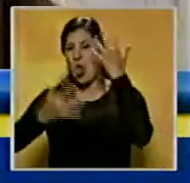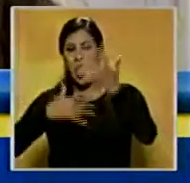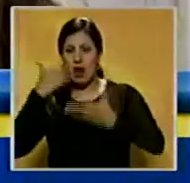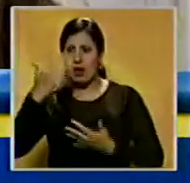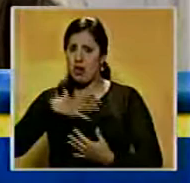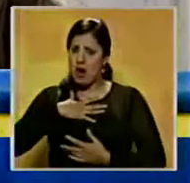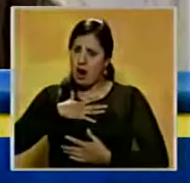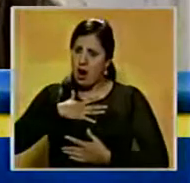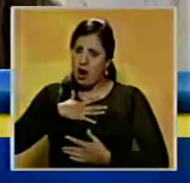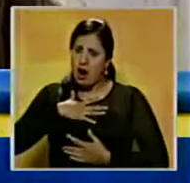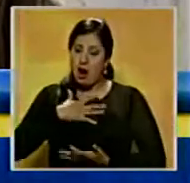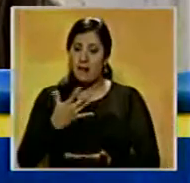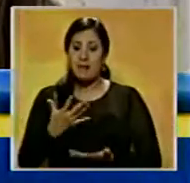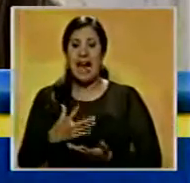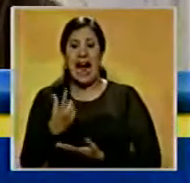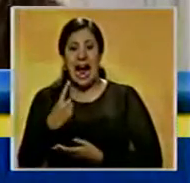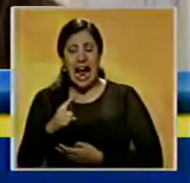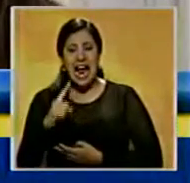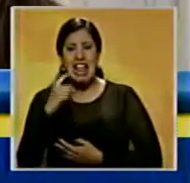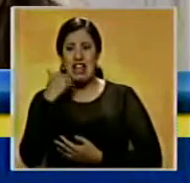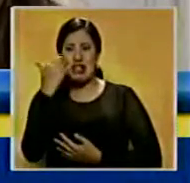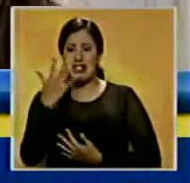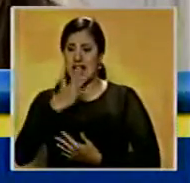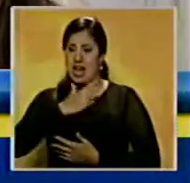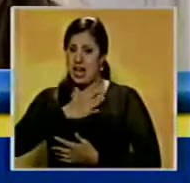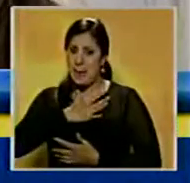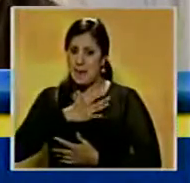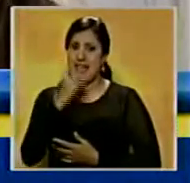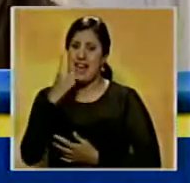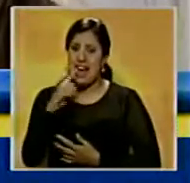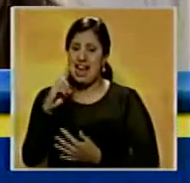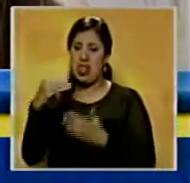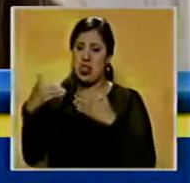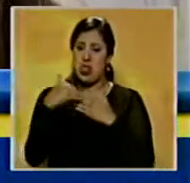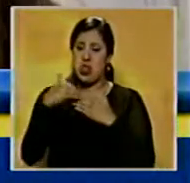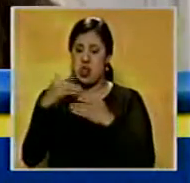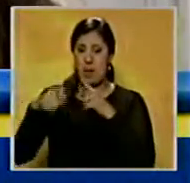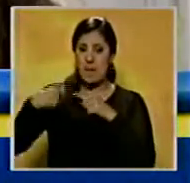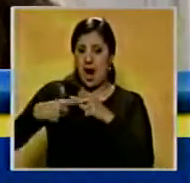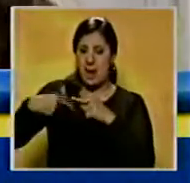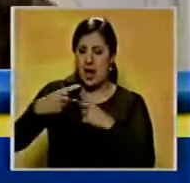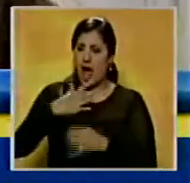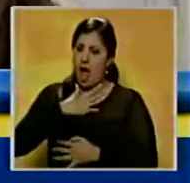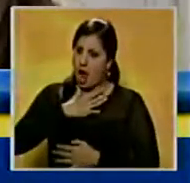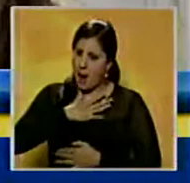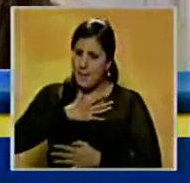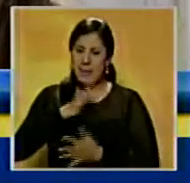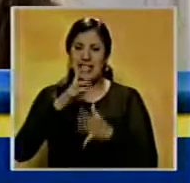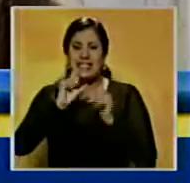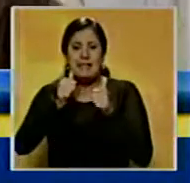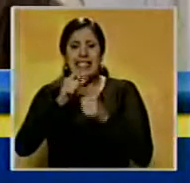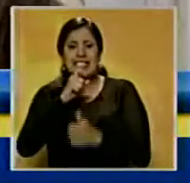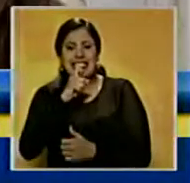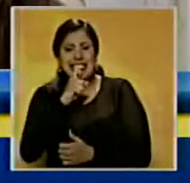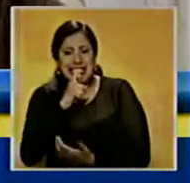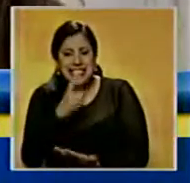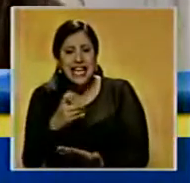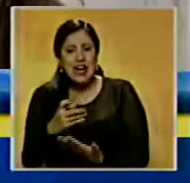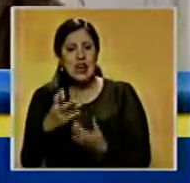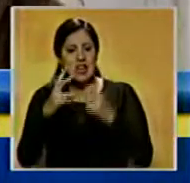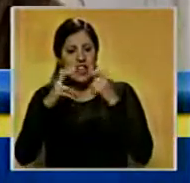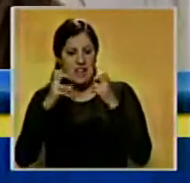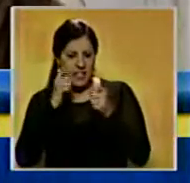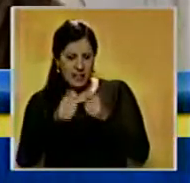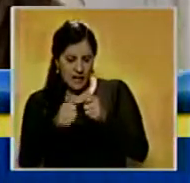verbalmente, había insultos, había amenazas, o sea, todo empezó como por celos. Me revisaba